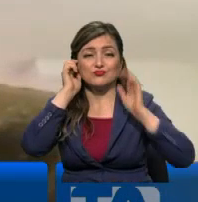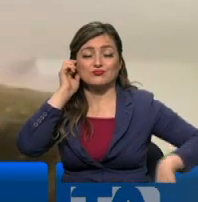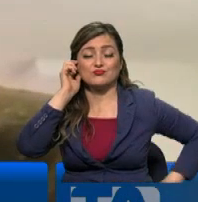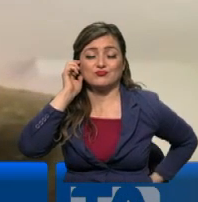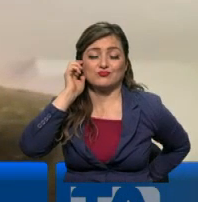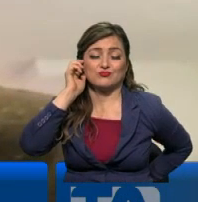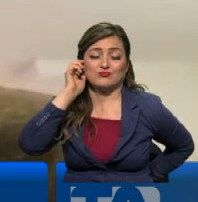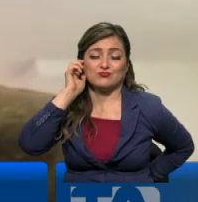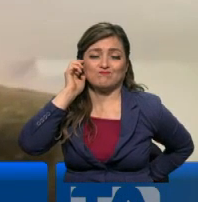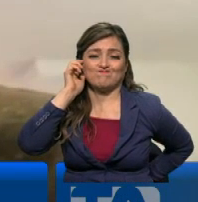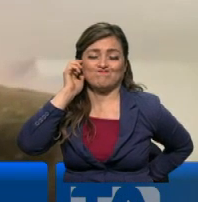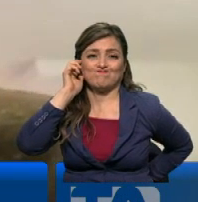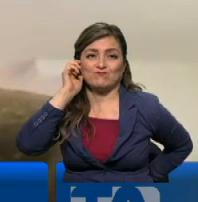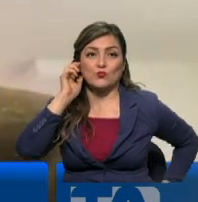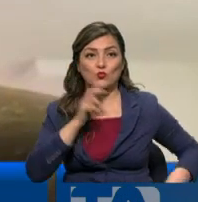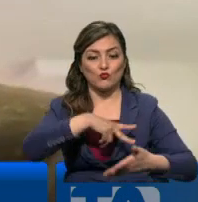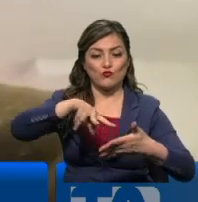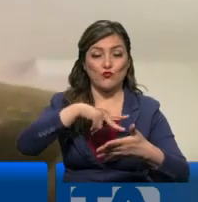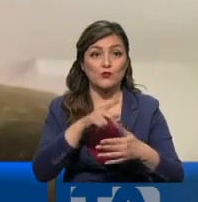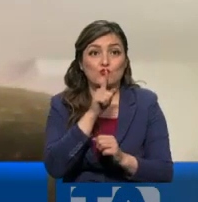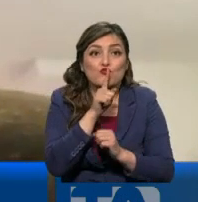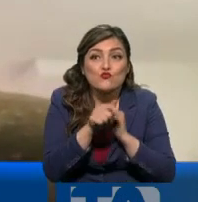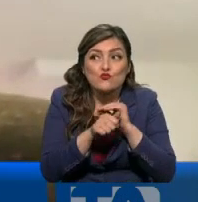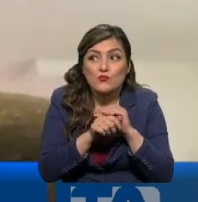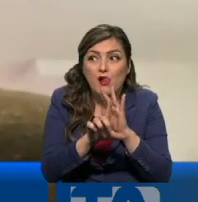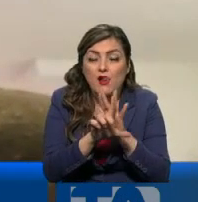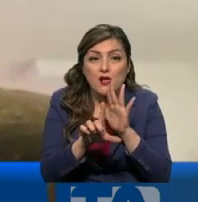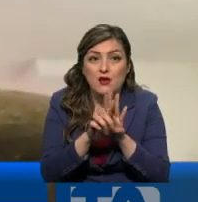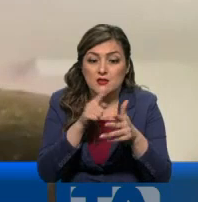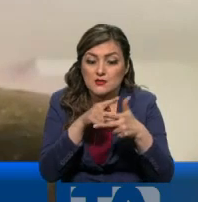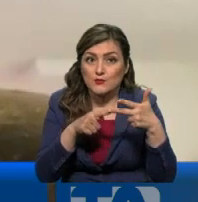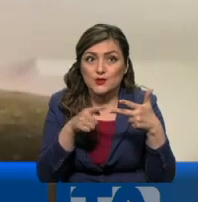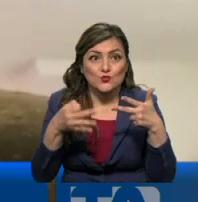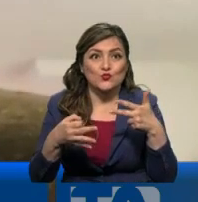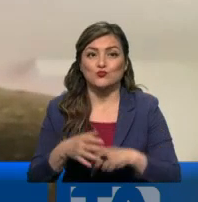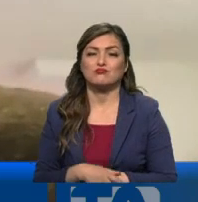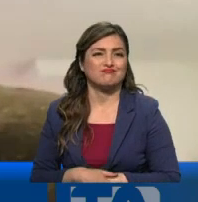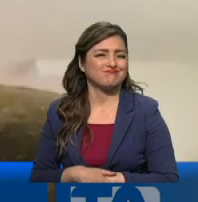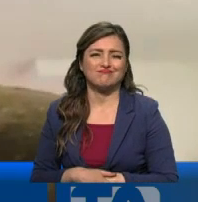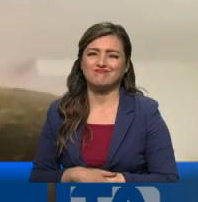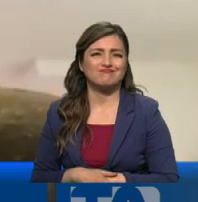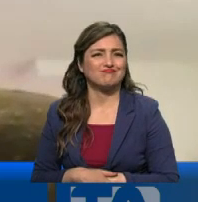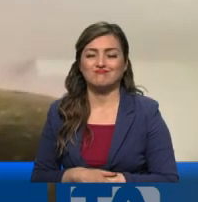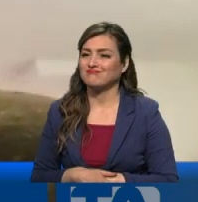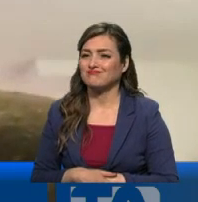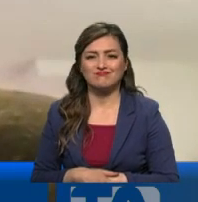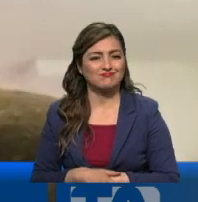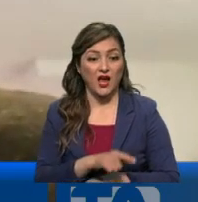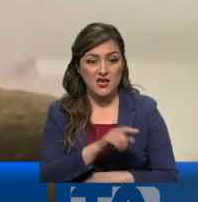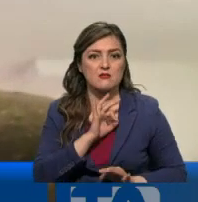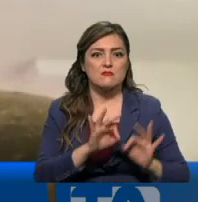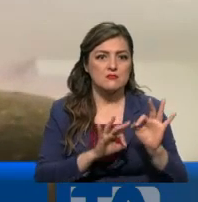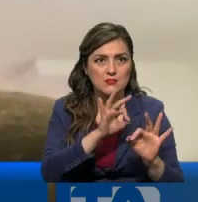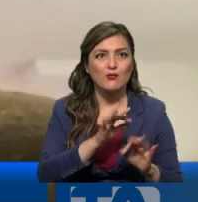fiestas clandestinas, muchos eventos clandestinos, donde no se cumplen las normas de bioseguridad y donde realmente se vuelven focos de